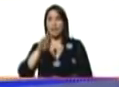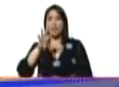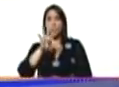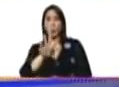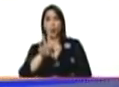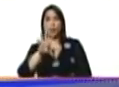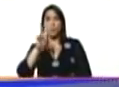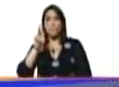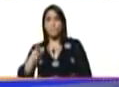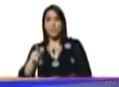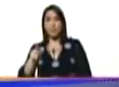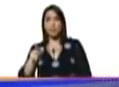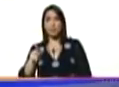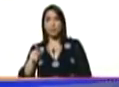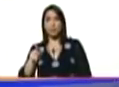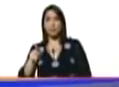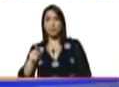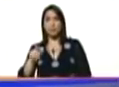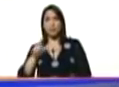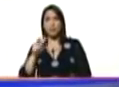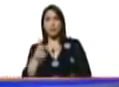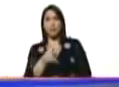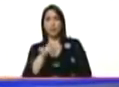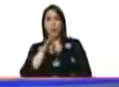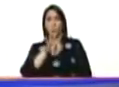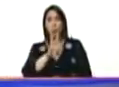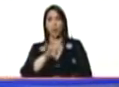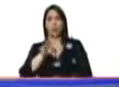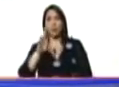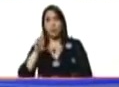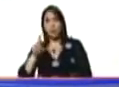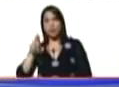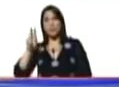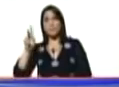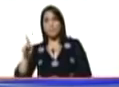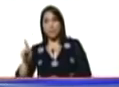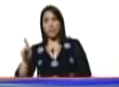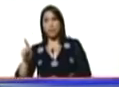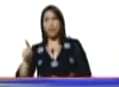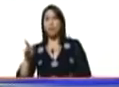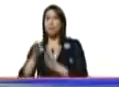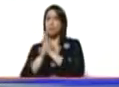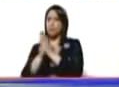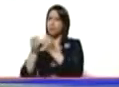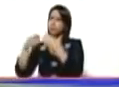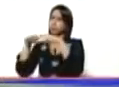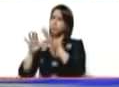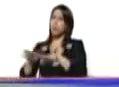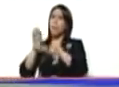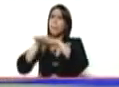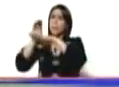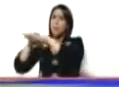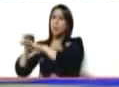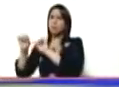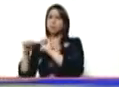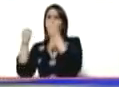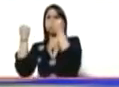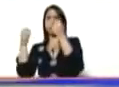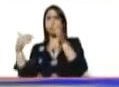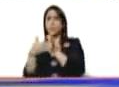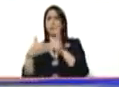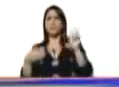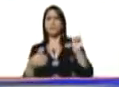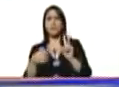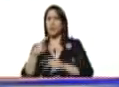GR4P, del G4RP, que cesen en su llamado al bloqueo. Hay